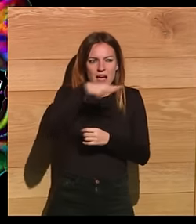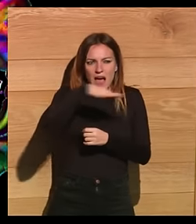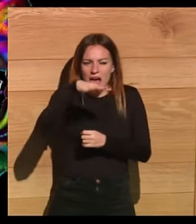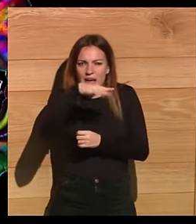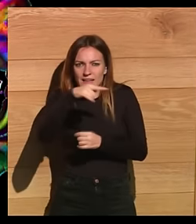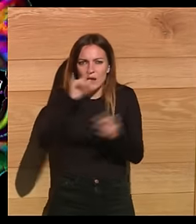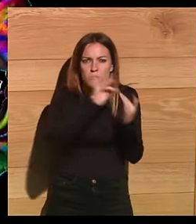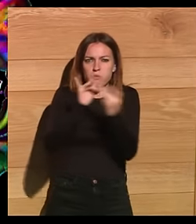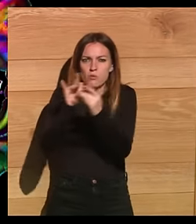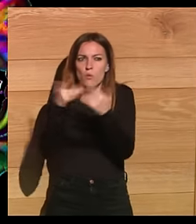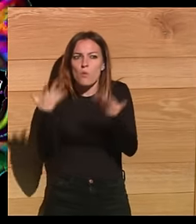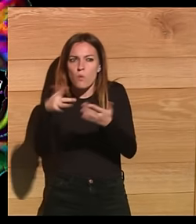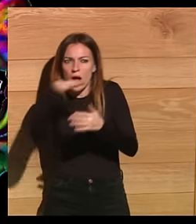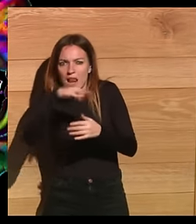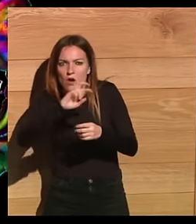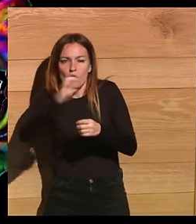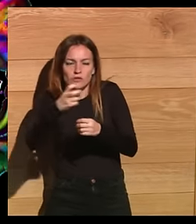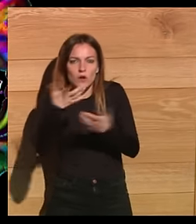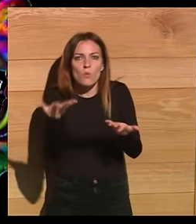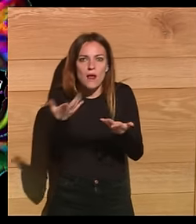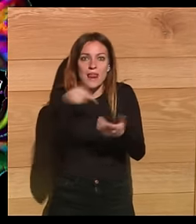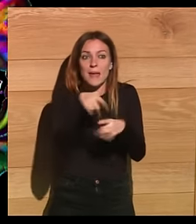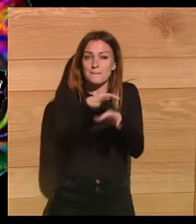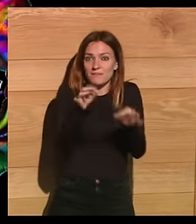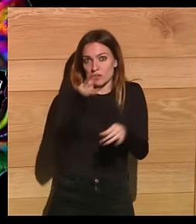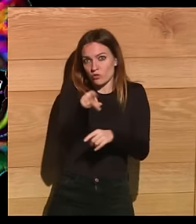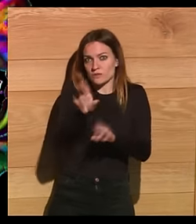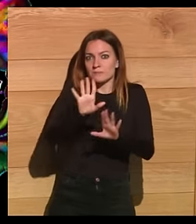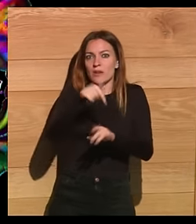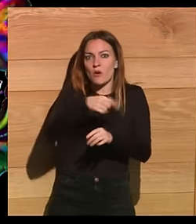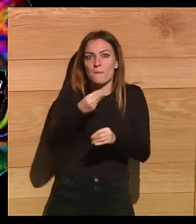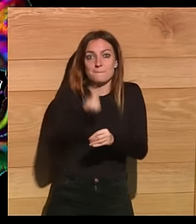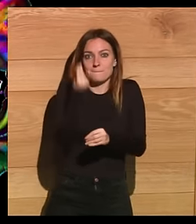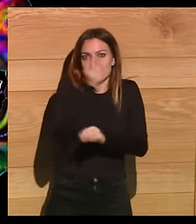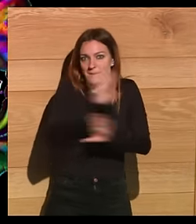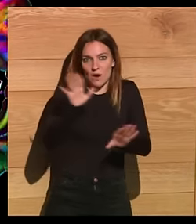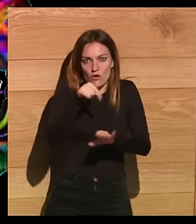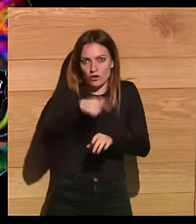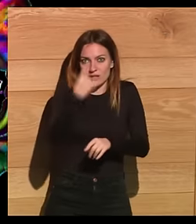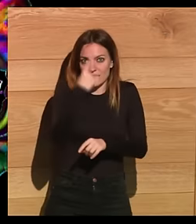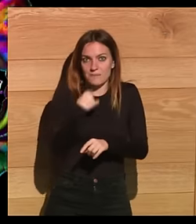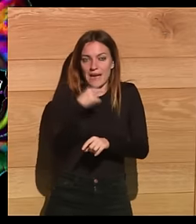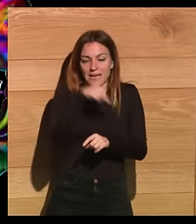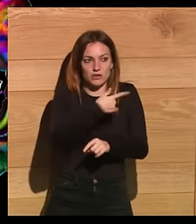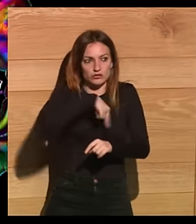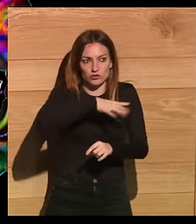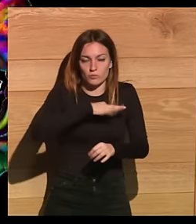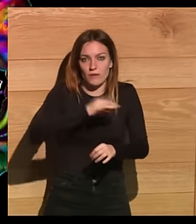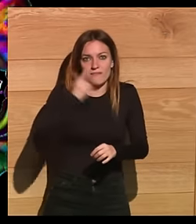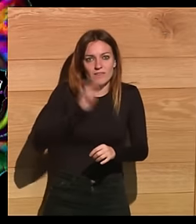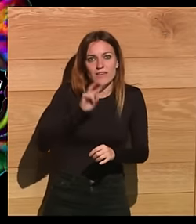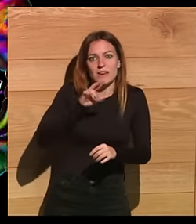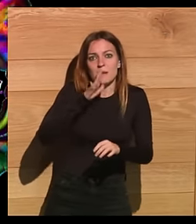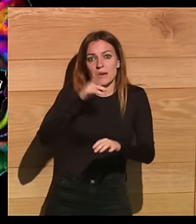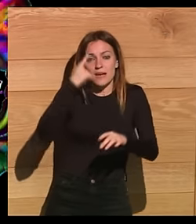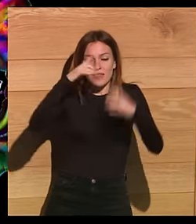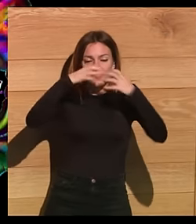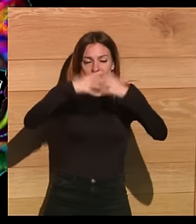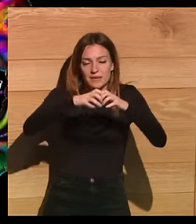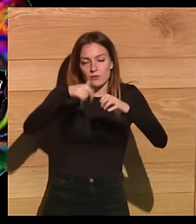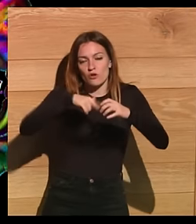área. Esto no es perfecto, pero es una de las mejores imágenes que podemos tener de cómo está conectado el cerebro. Y al utilizarlo